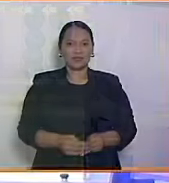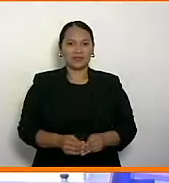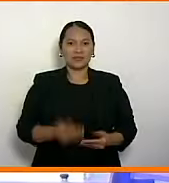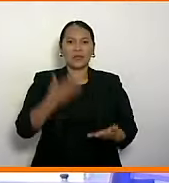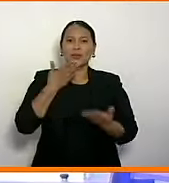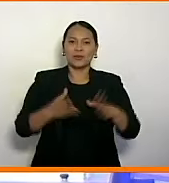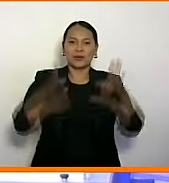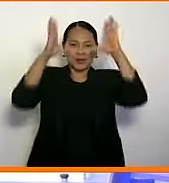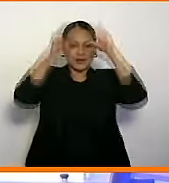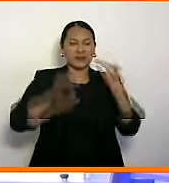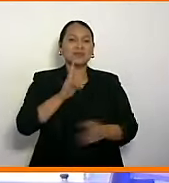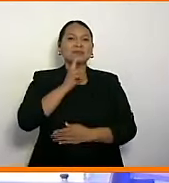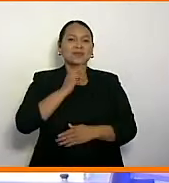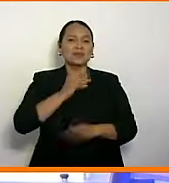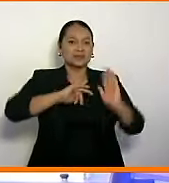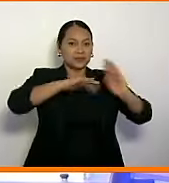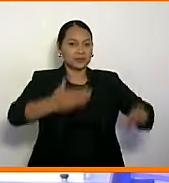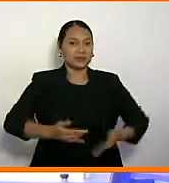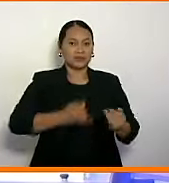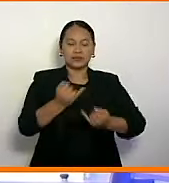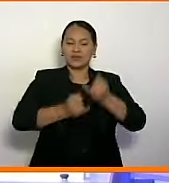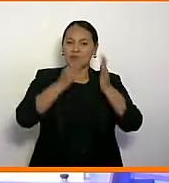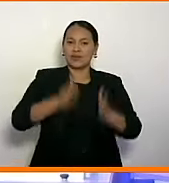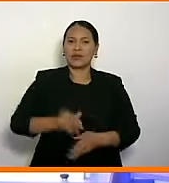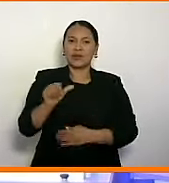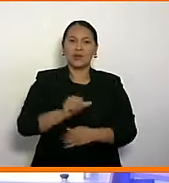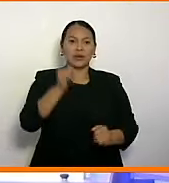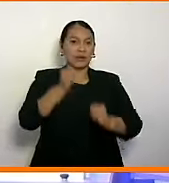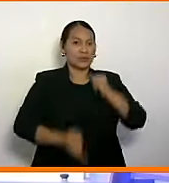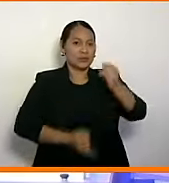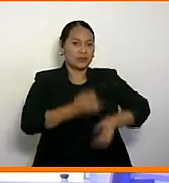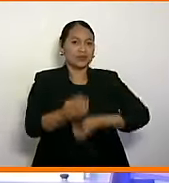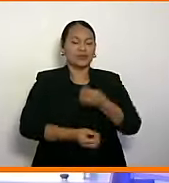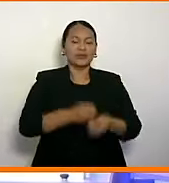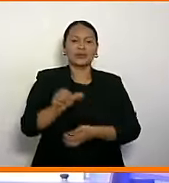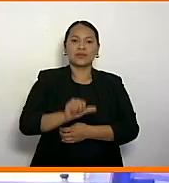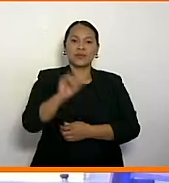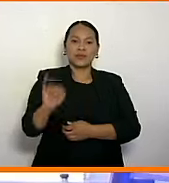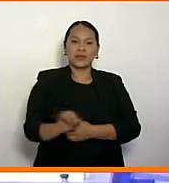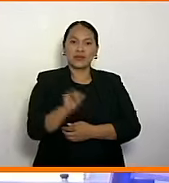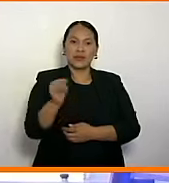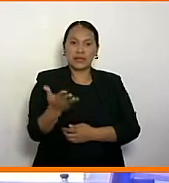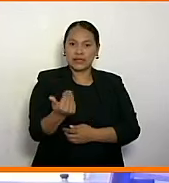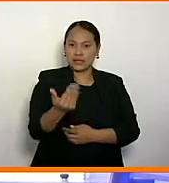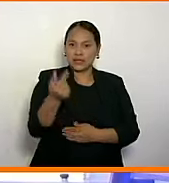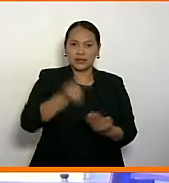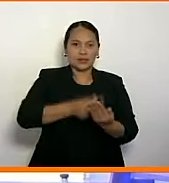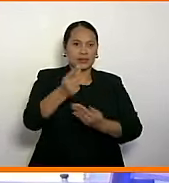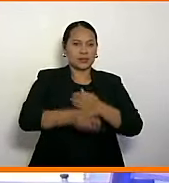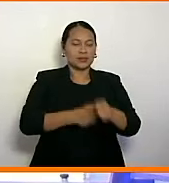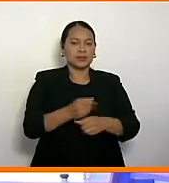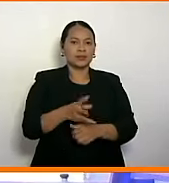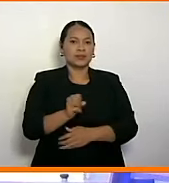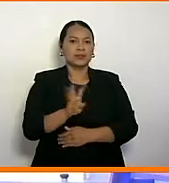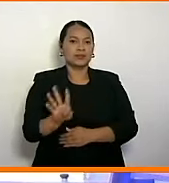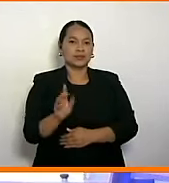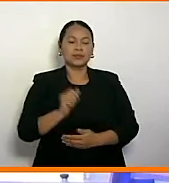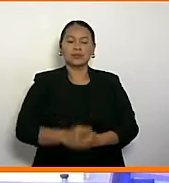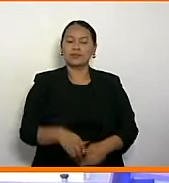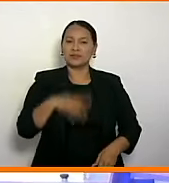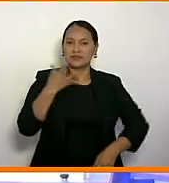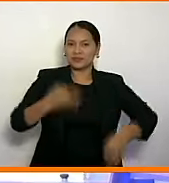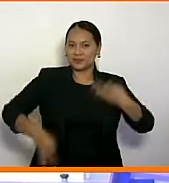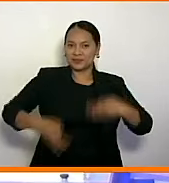Buenas noches, Honduras. Bienvenidos, jugadores, a nuestro último sorteo de hoy, jueves 15 de agosto del 2024. Qué alegría